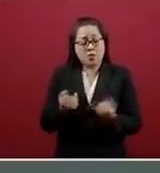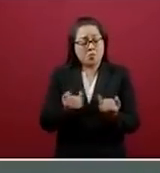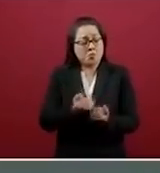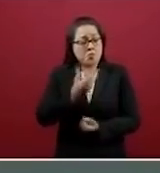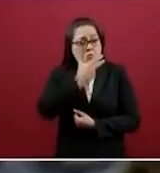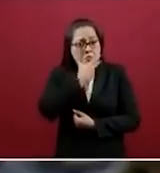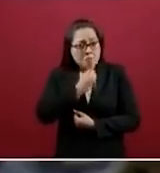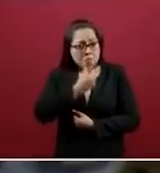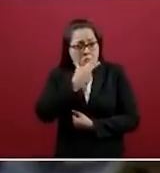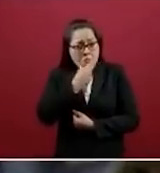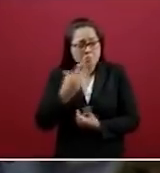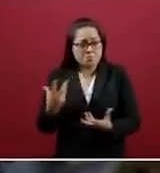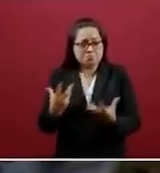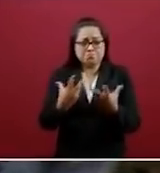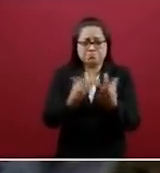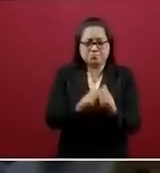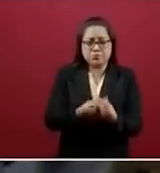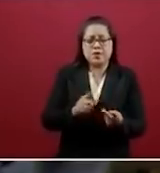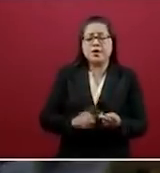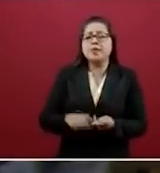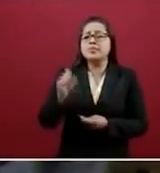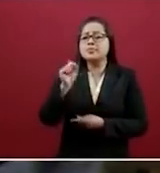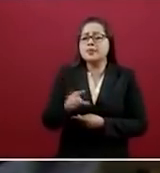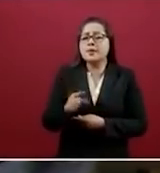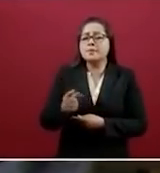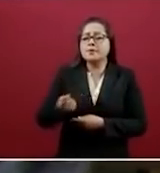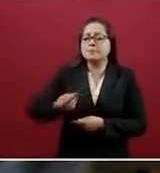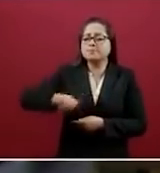hombres y es la lucha